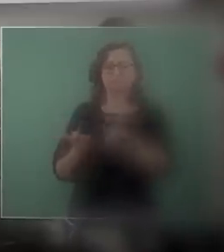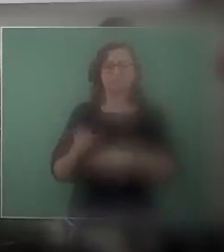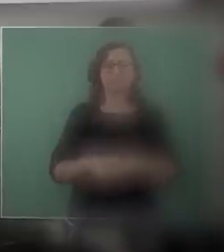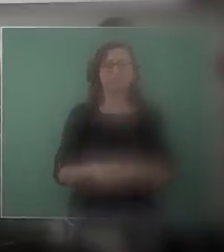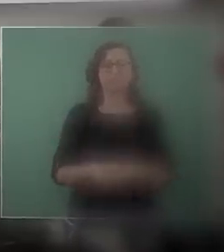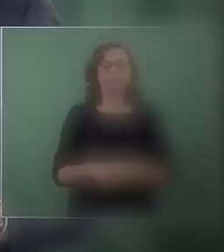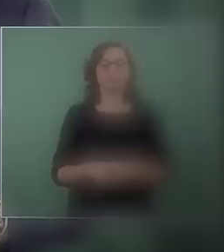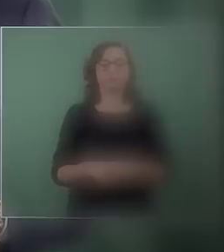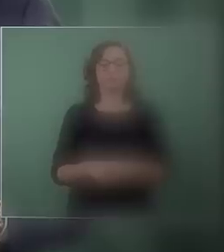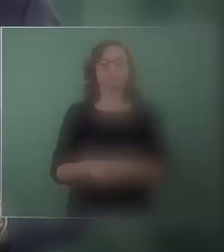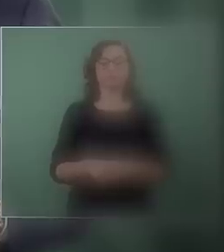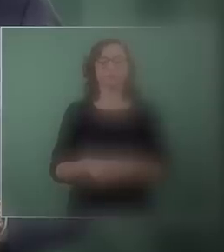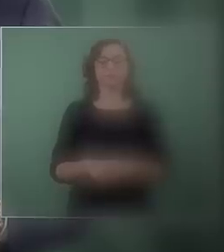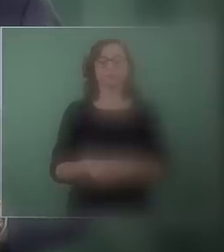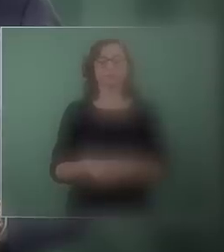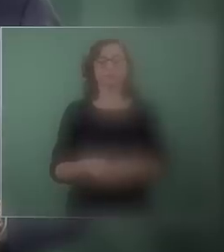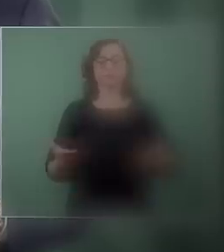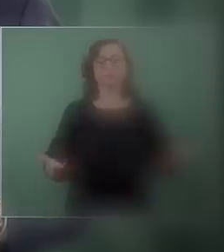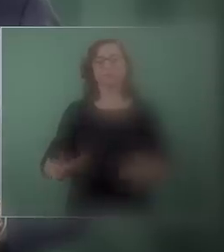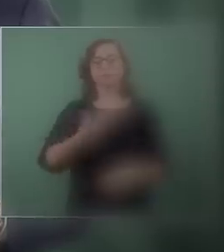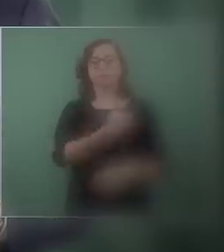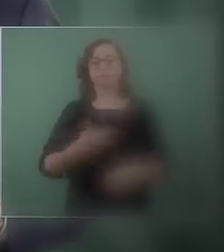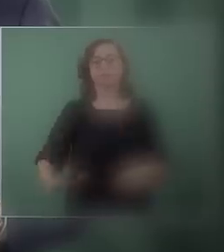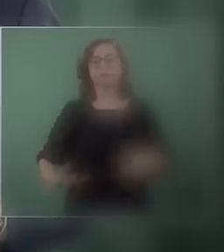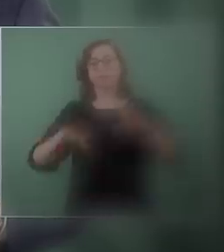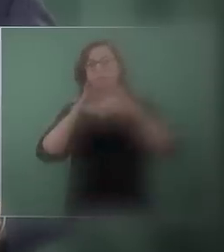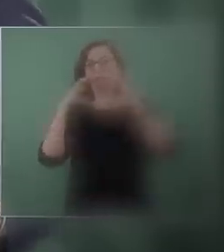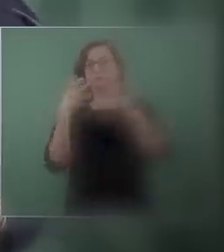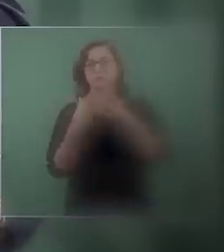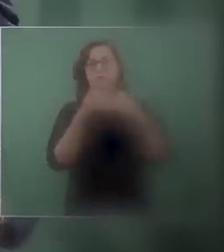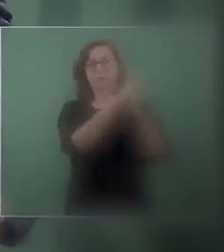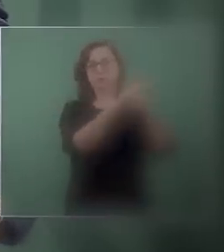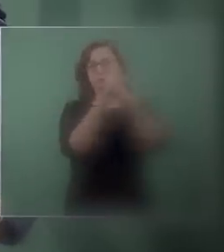del desempeño de los presidentes del mundo.